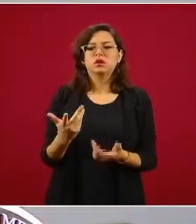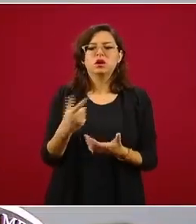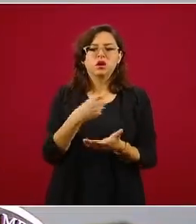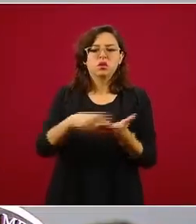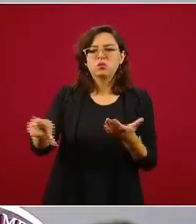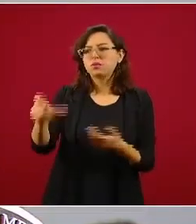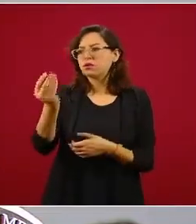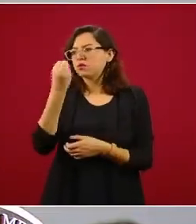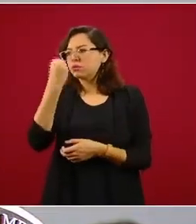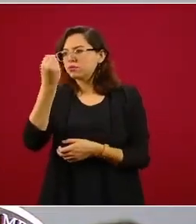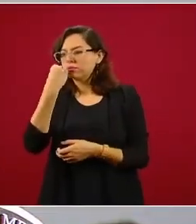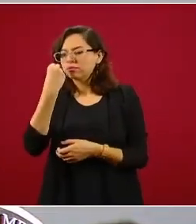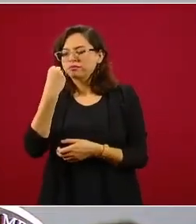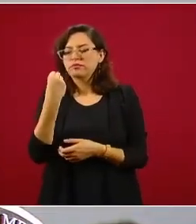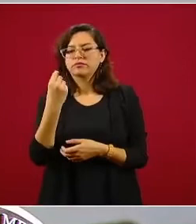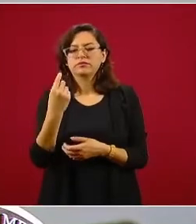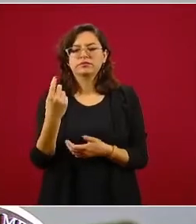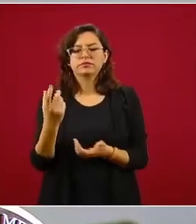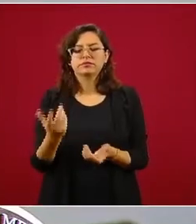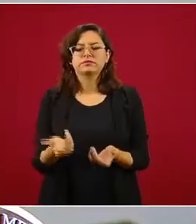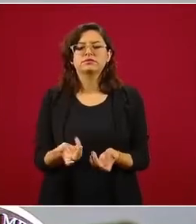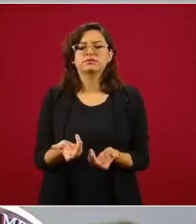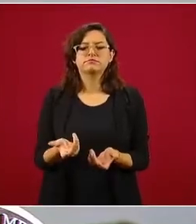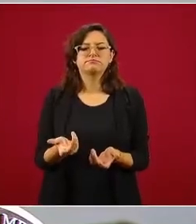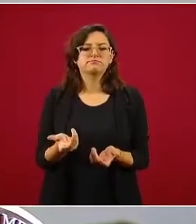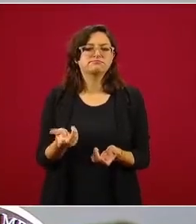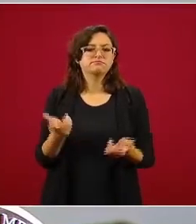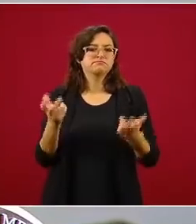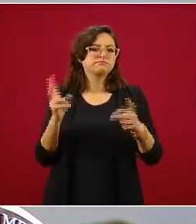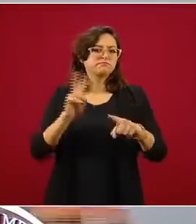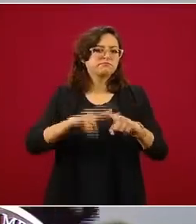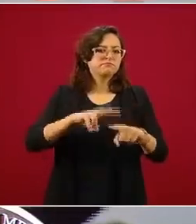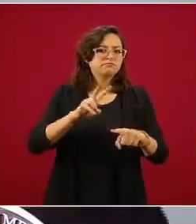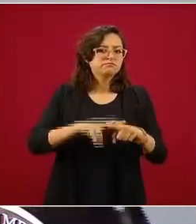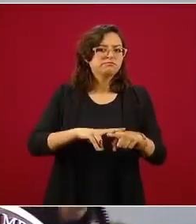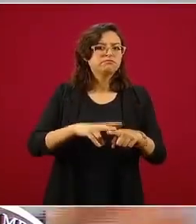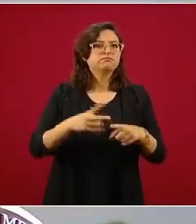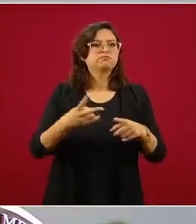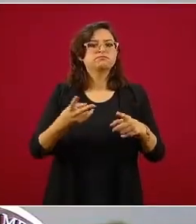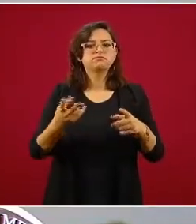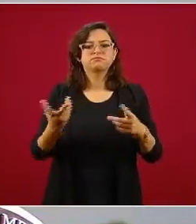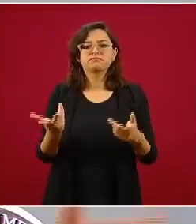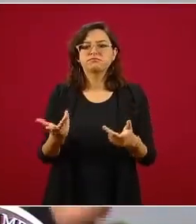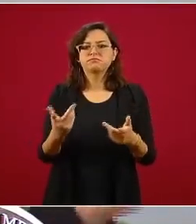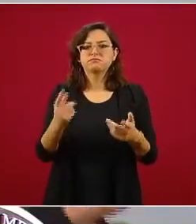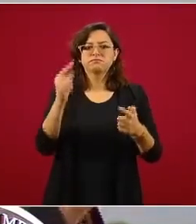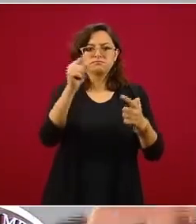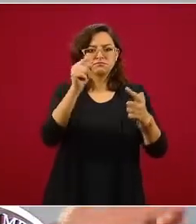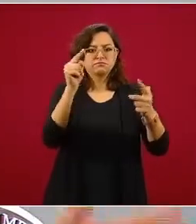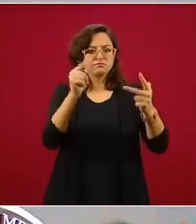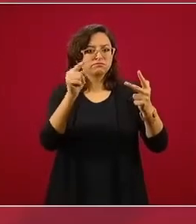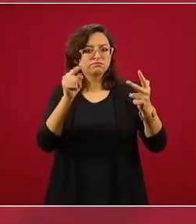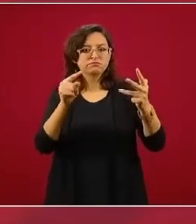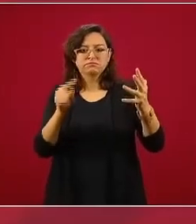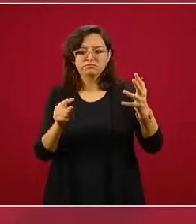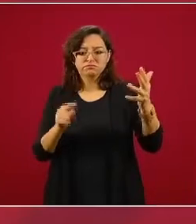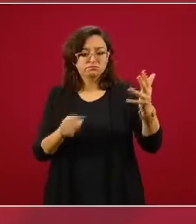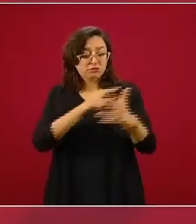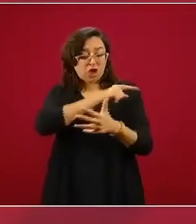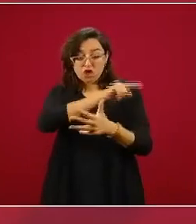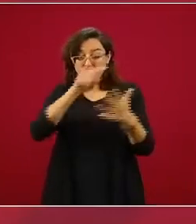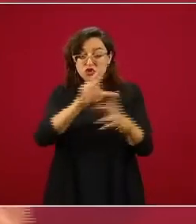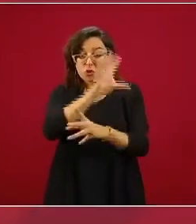comprar alimentos, acudimos a un parque público. Cualquiera de estas situaciones es el espacio